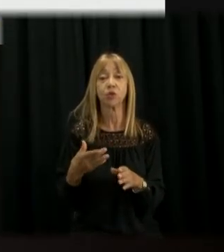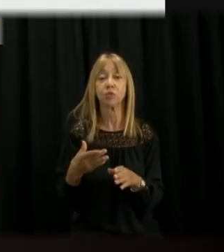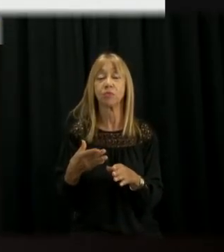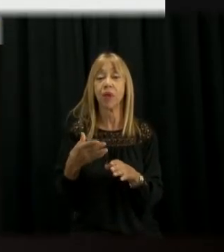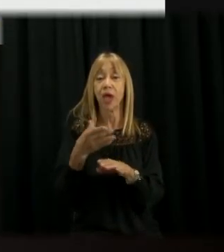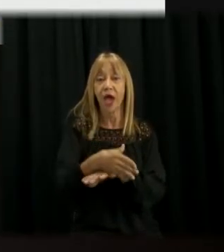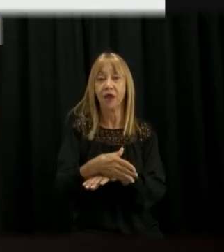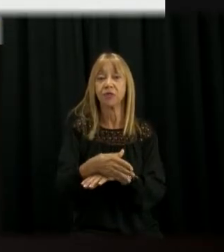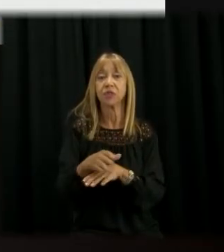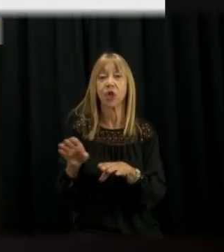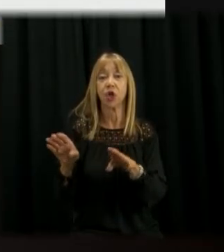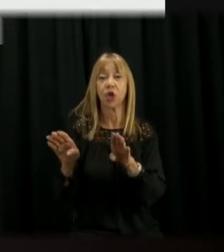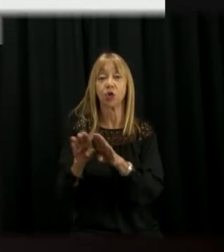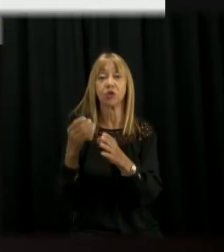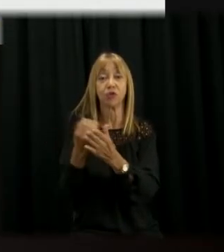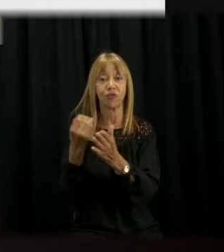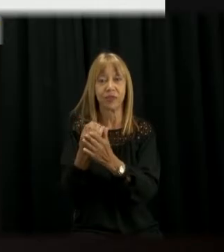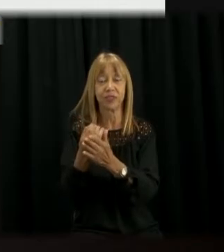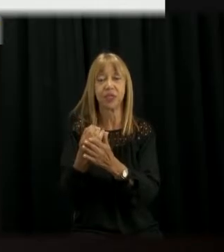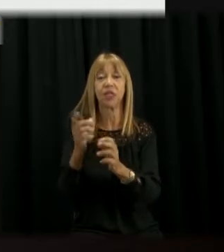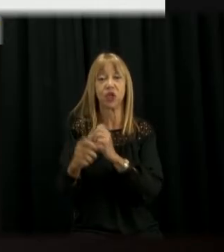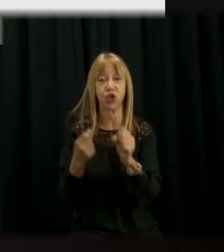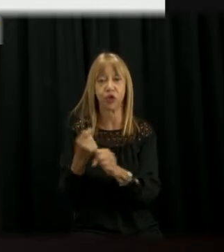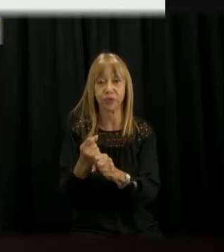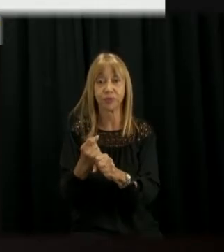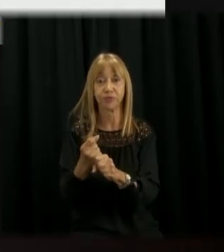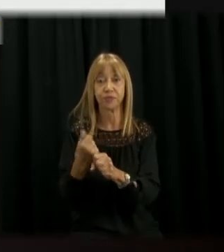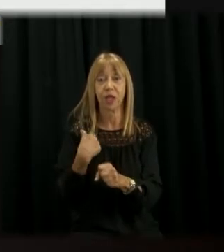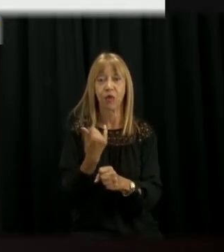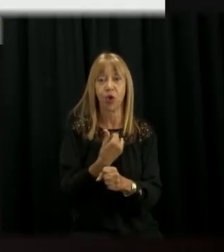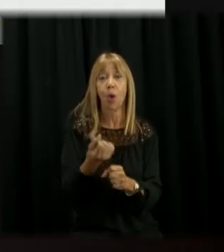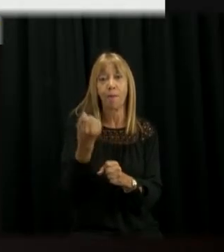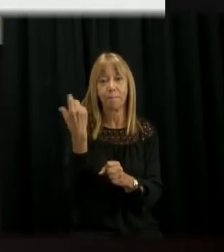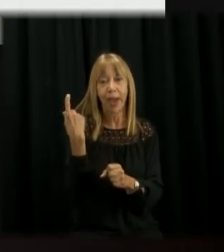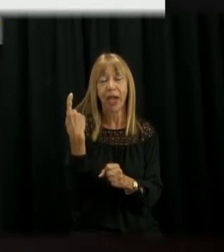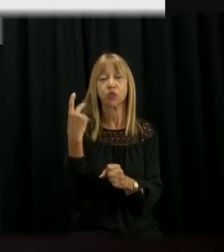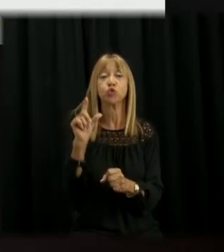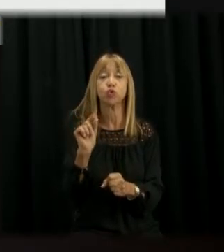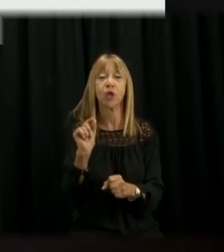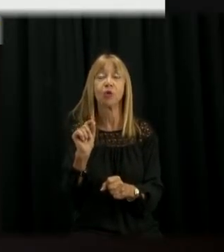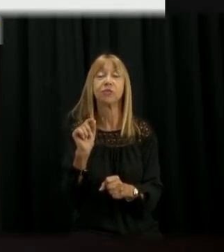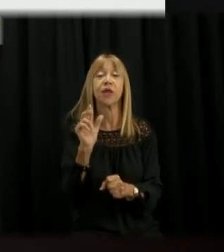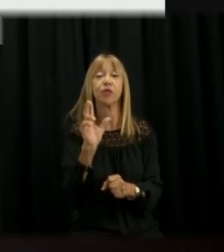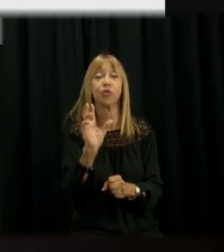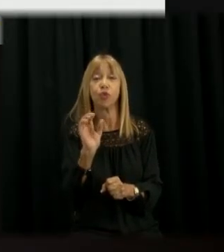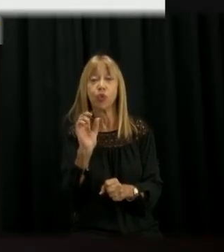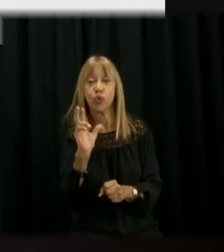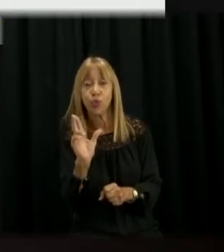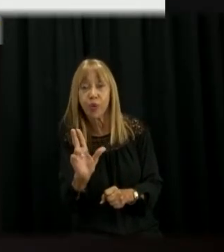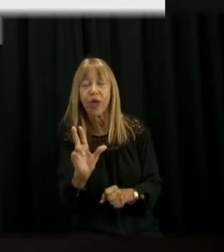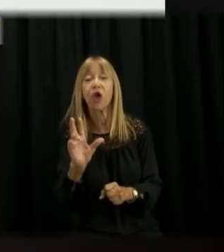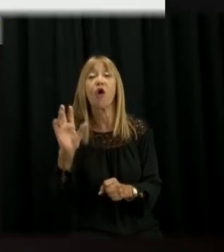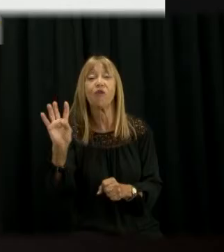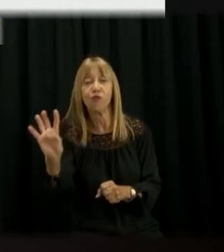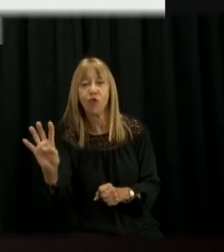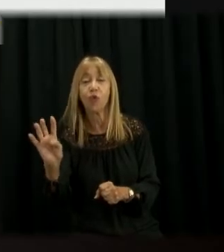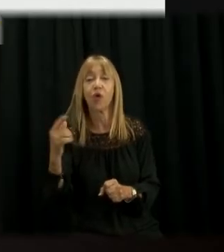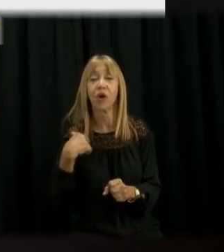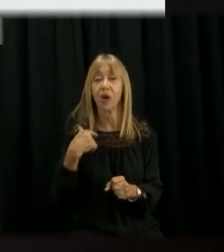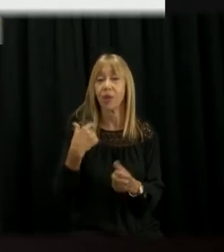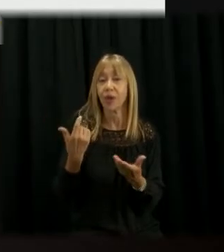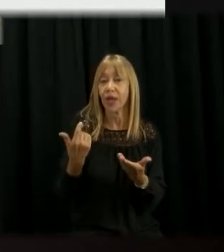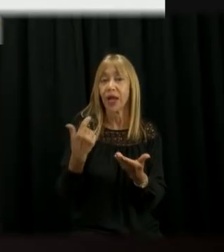Necesitamos luego del cierre del plan fiscal, si regresamos al 2003-2004,